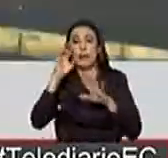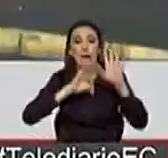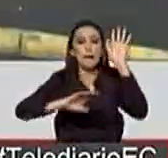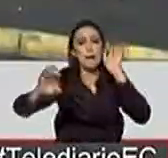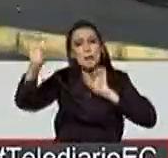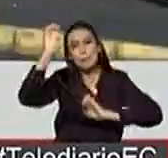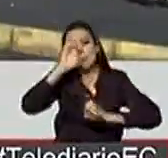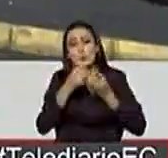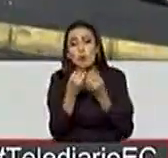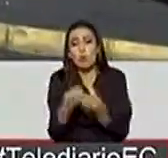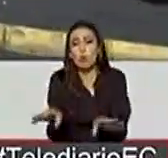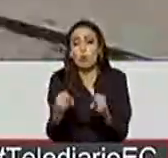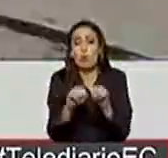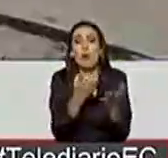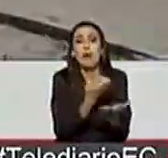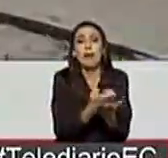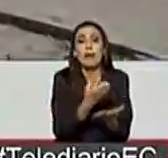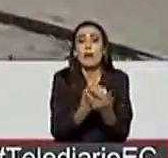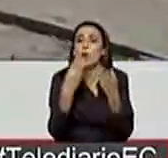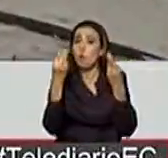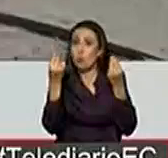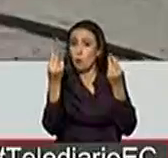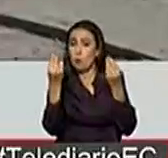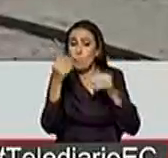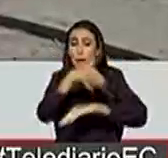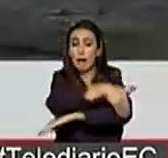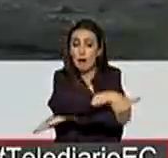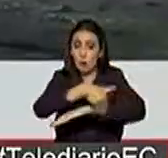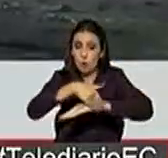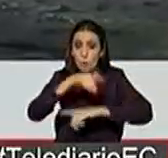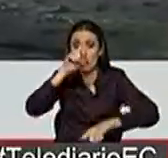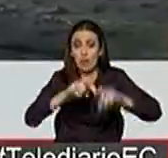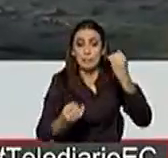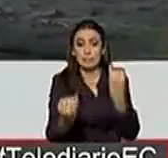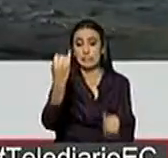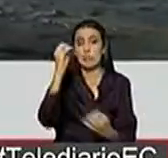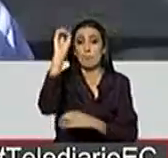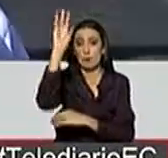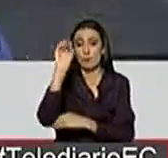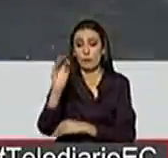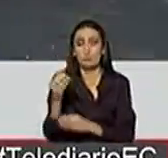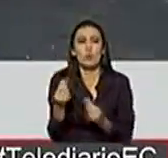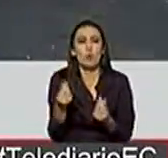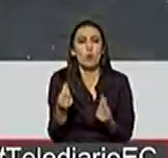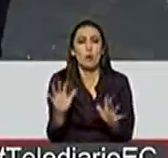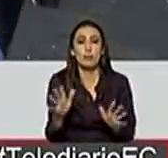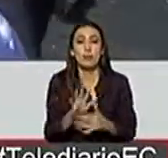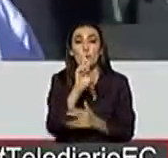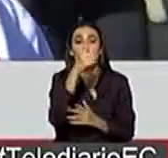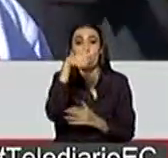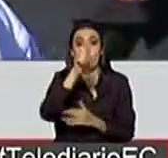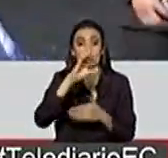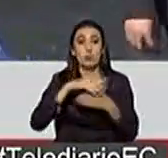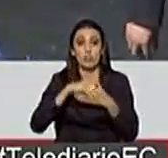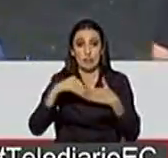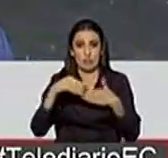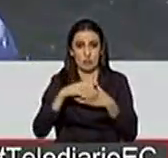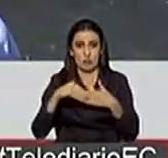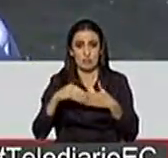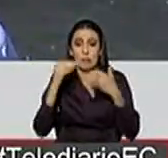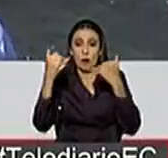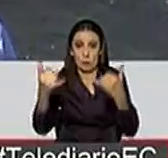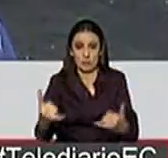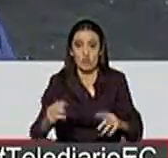de las pérdidas económicas en cuanto al asfalto bordillos semáforos y calzadas estábamos en un millón de dólares nosotros estamos